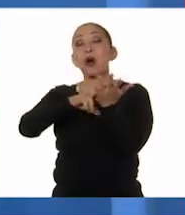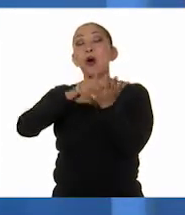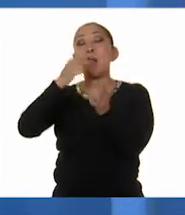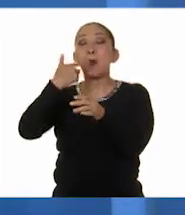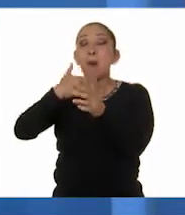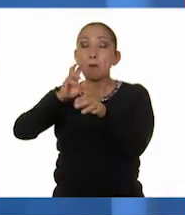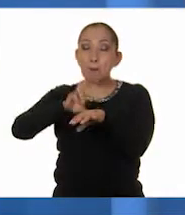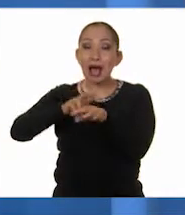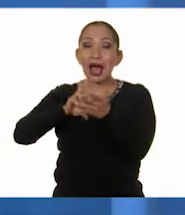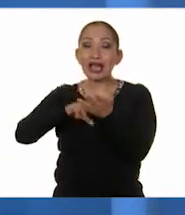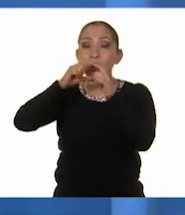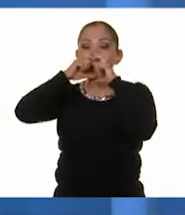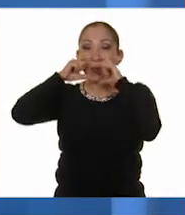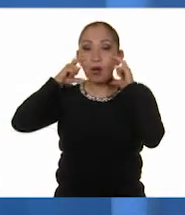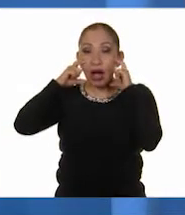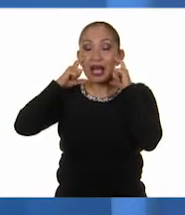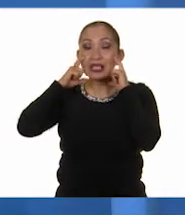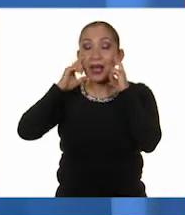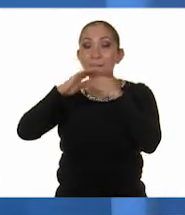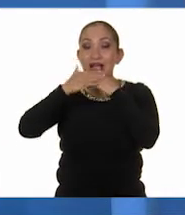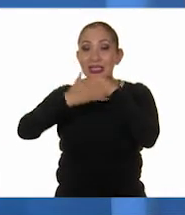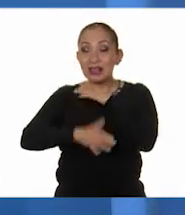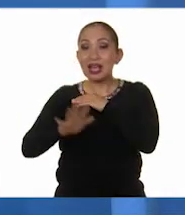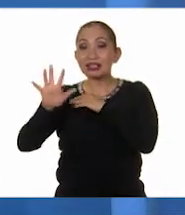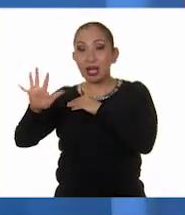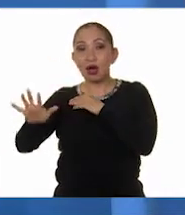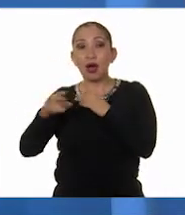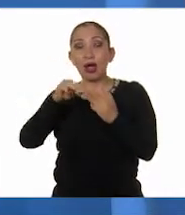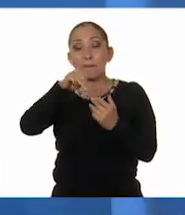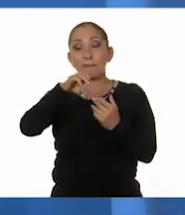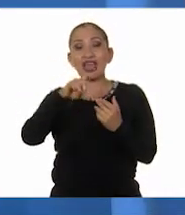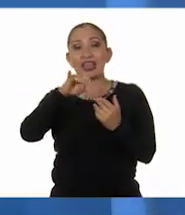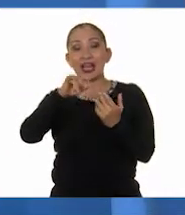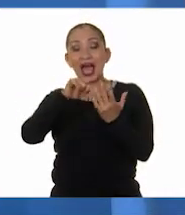plisados en bolsa de 5 piezas. Y el valor de la mediana es